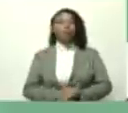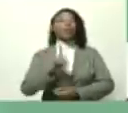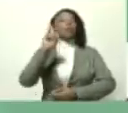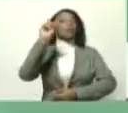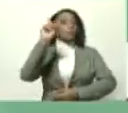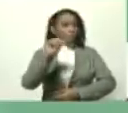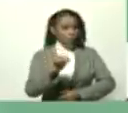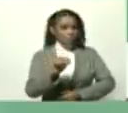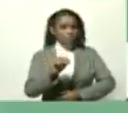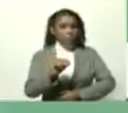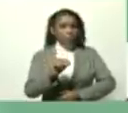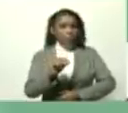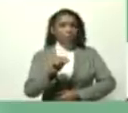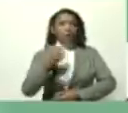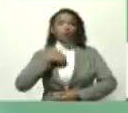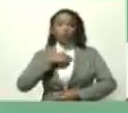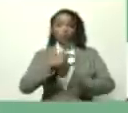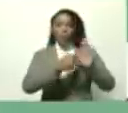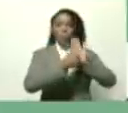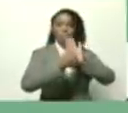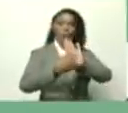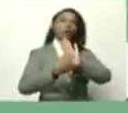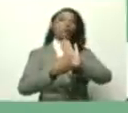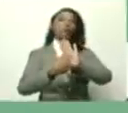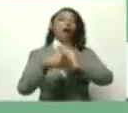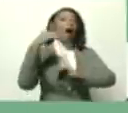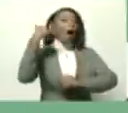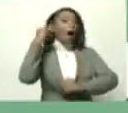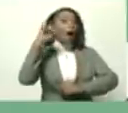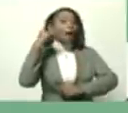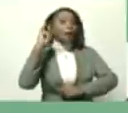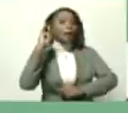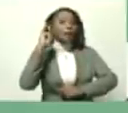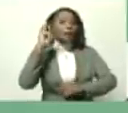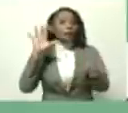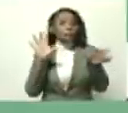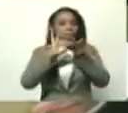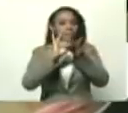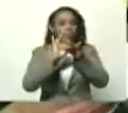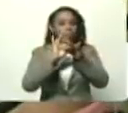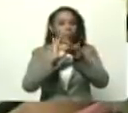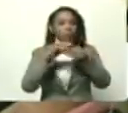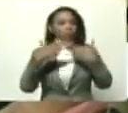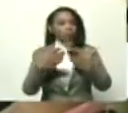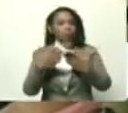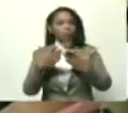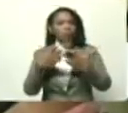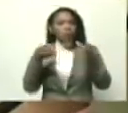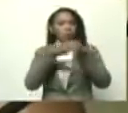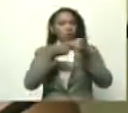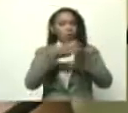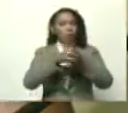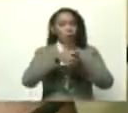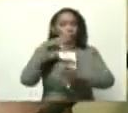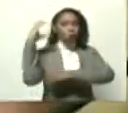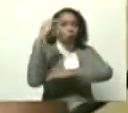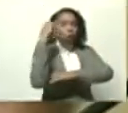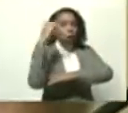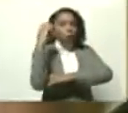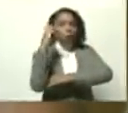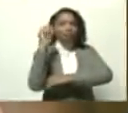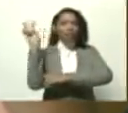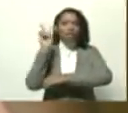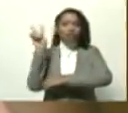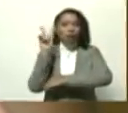también hemos señalado la existencia de un enlace entre el narcotráfico colombiano y